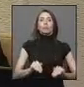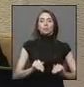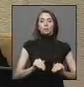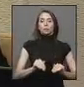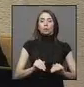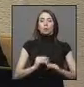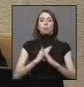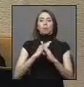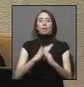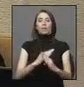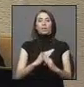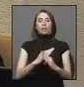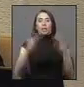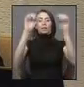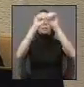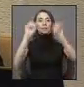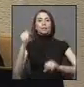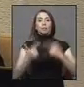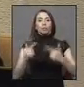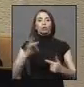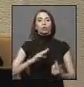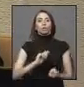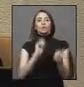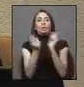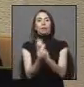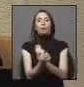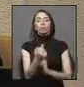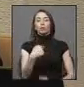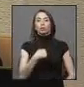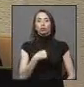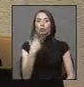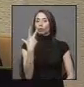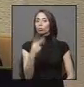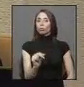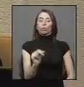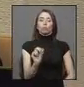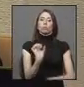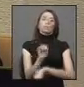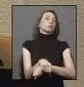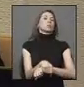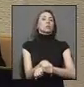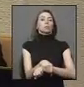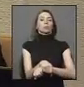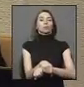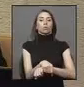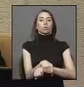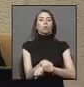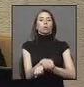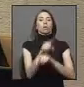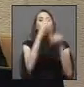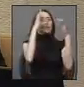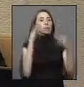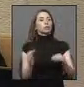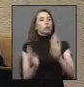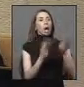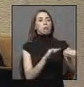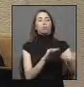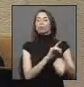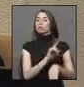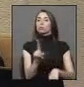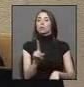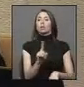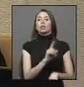se transforme el sistema político chileno, y yo por lo menos no estoy dispuesto a cohonestar esa decisión, ni tampoco